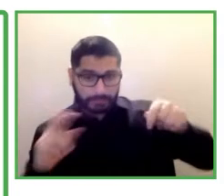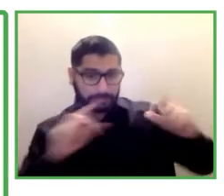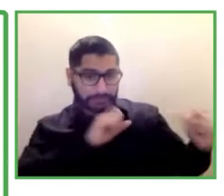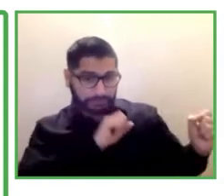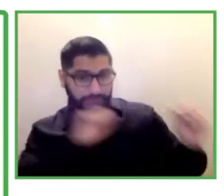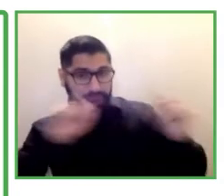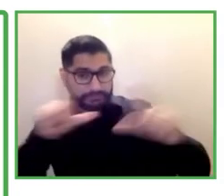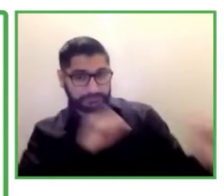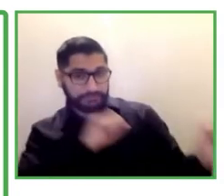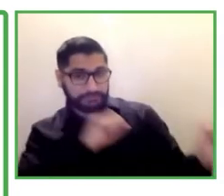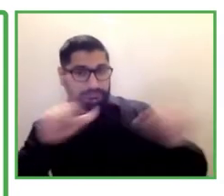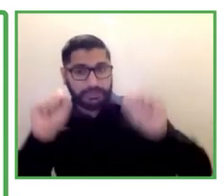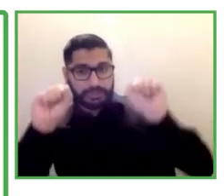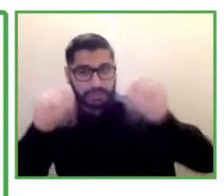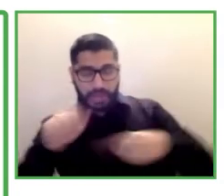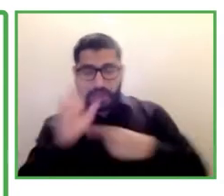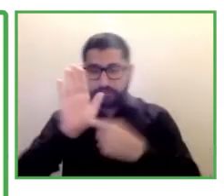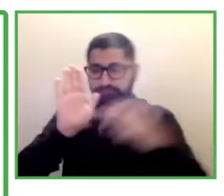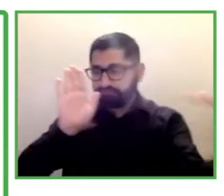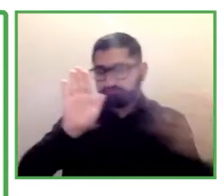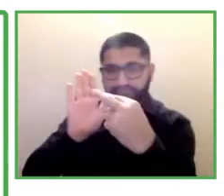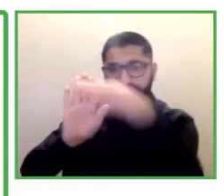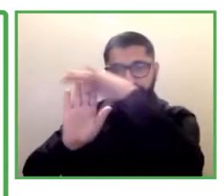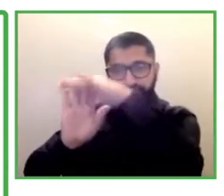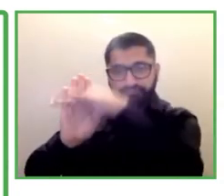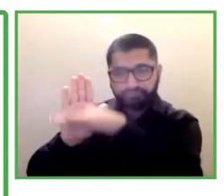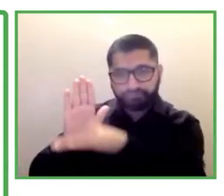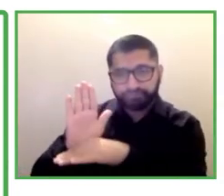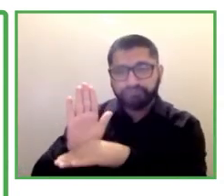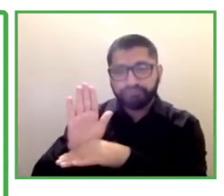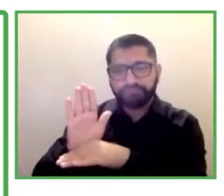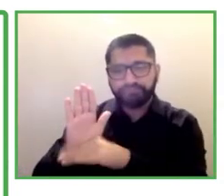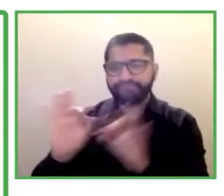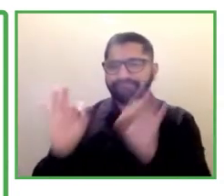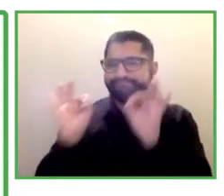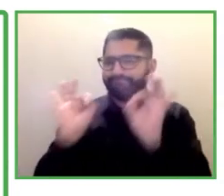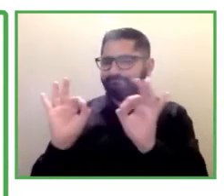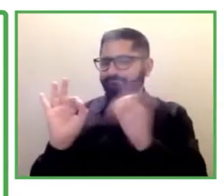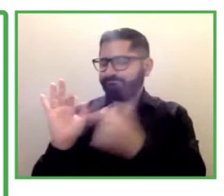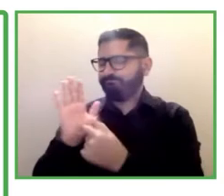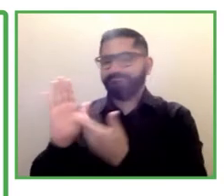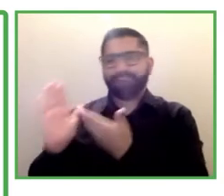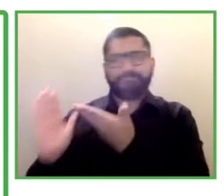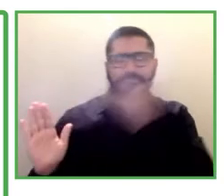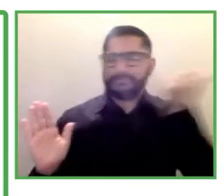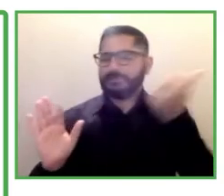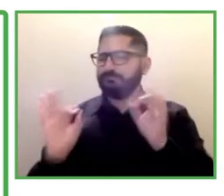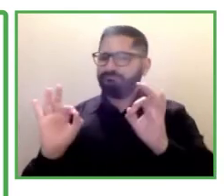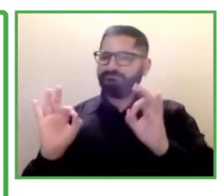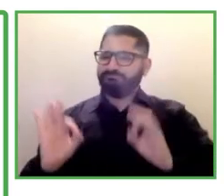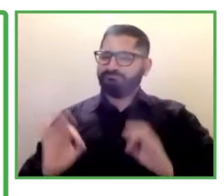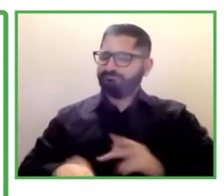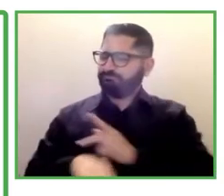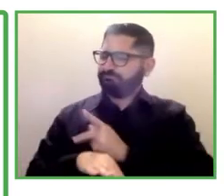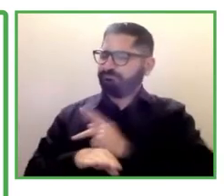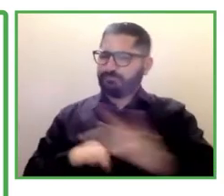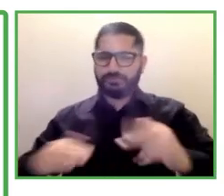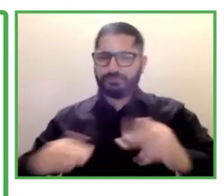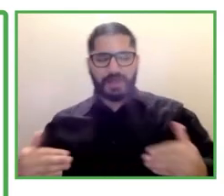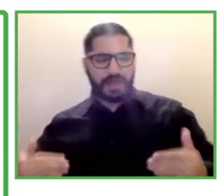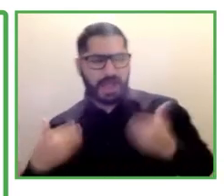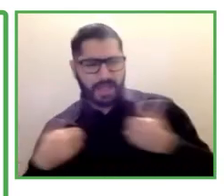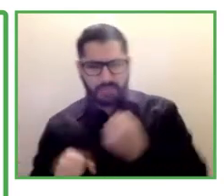inclusivo. Este es el nombre de mi presentación, porque en hebreo la palabra riqueza y felicidad